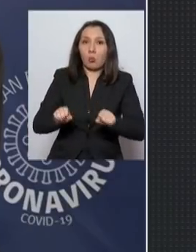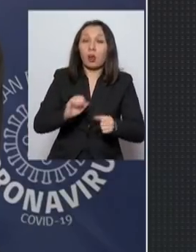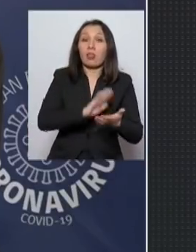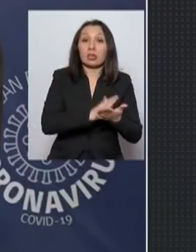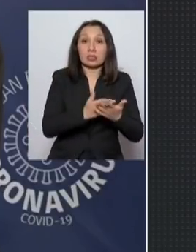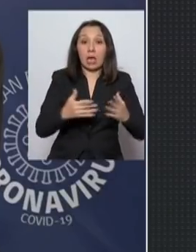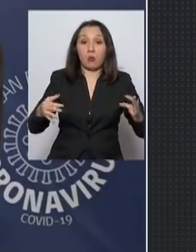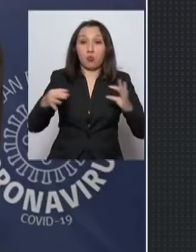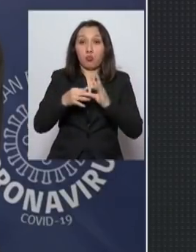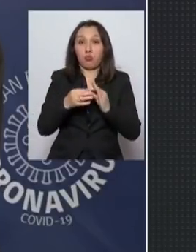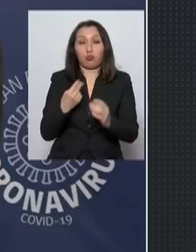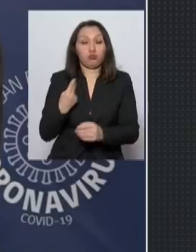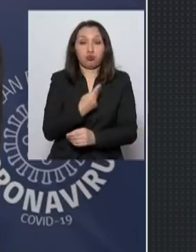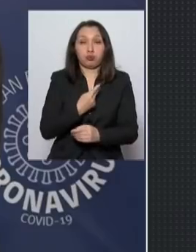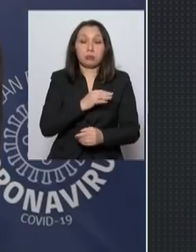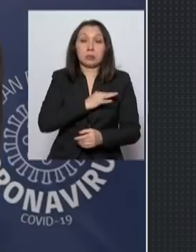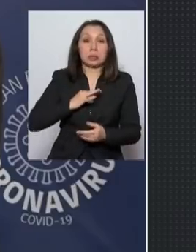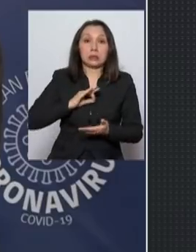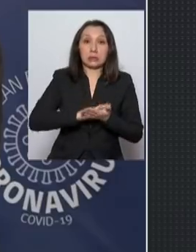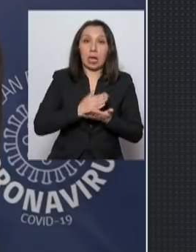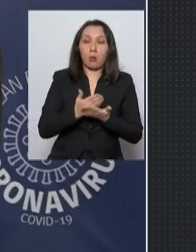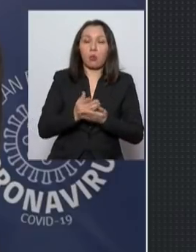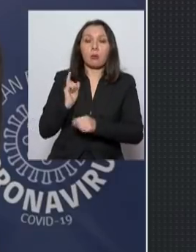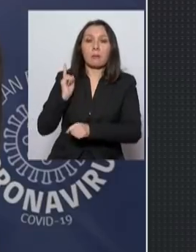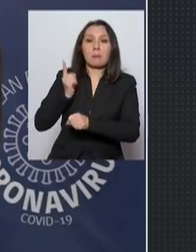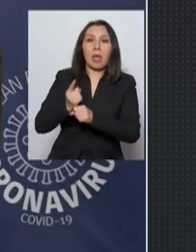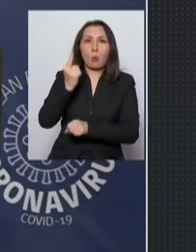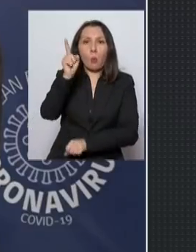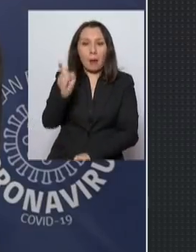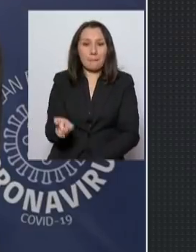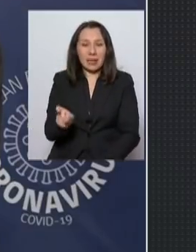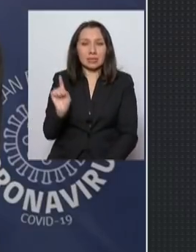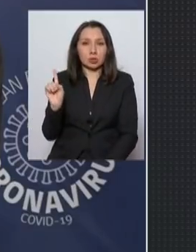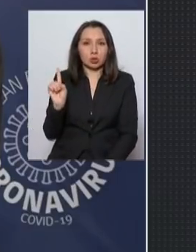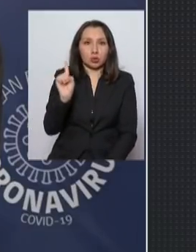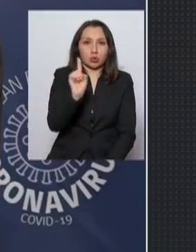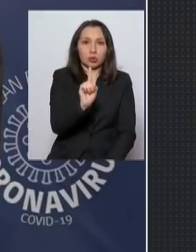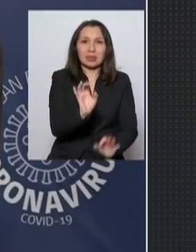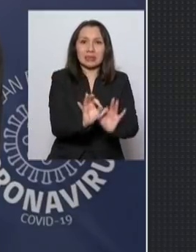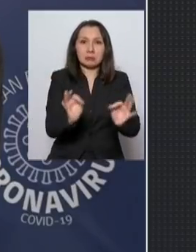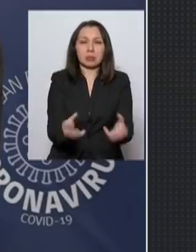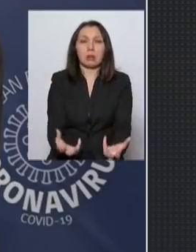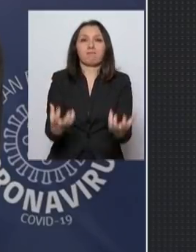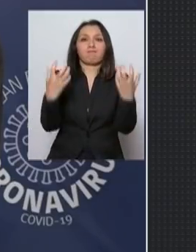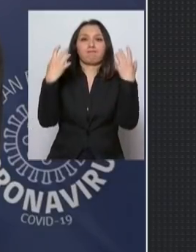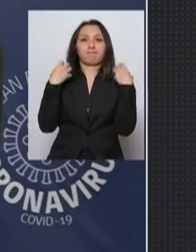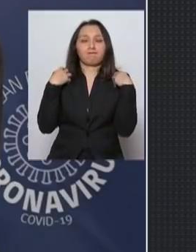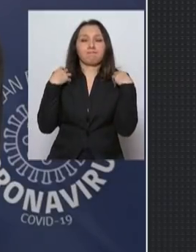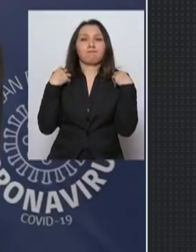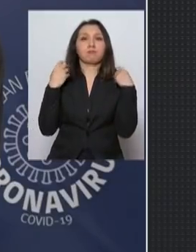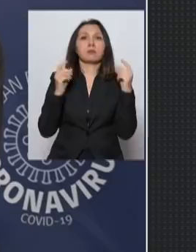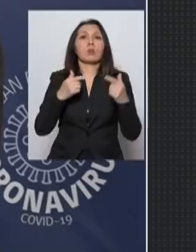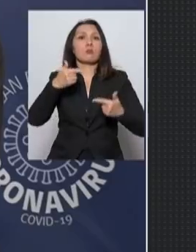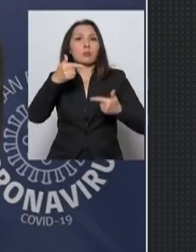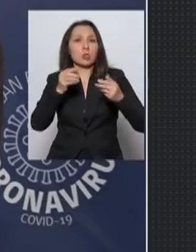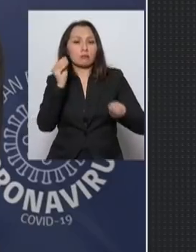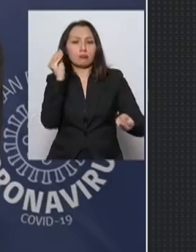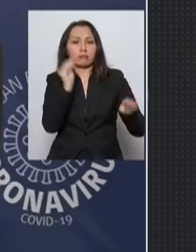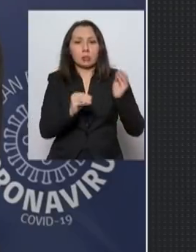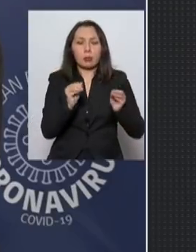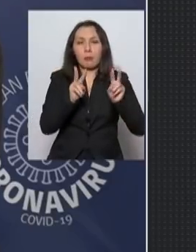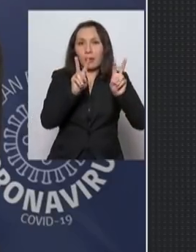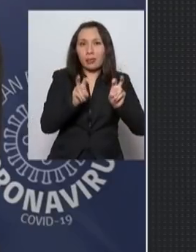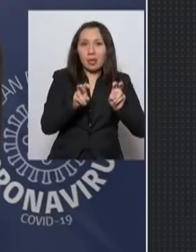Salud. Nosotros, como Ministerio de Salud, hemos designado una persona especialmente encargada de las políticas